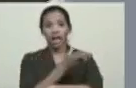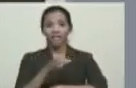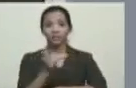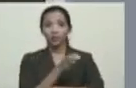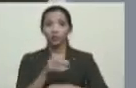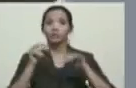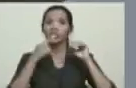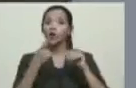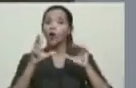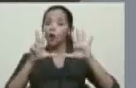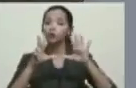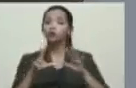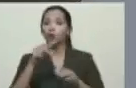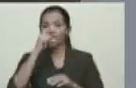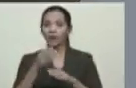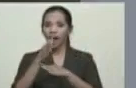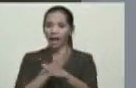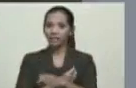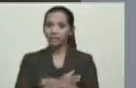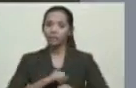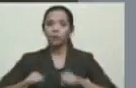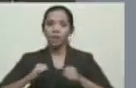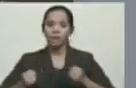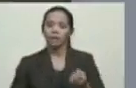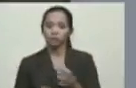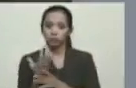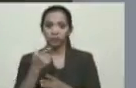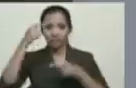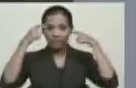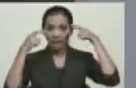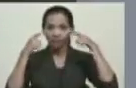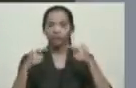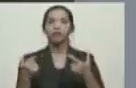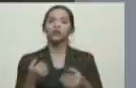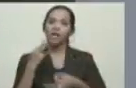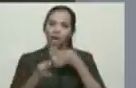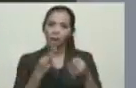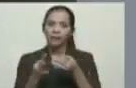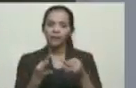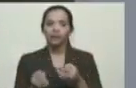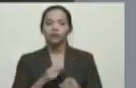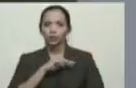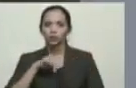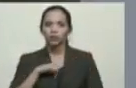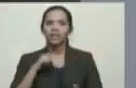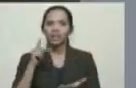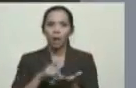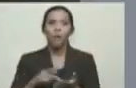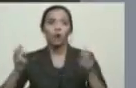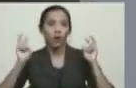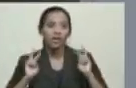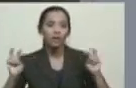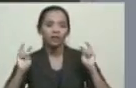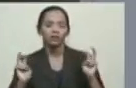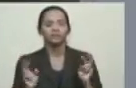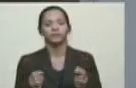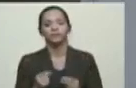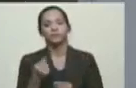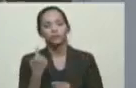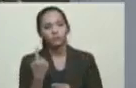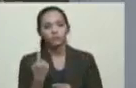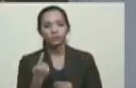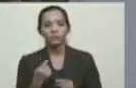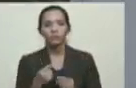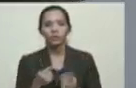del movimiento insurreccional de Chávez. Y yo le expliqué a Chávez que cuando nosotros estábamos en lo que iba a ser, digamos,